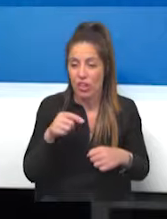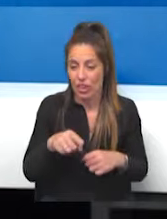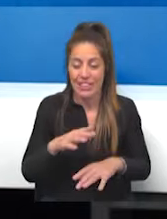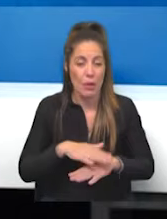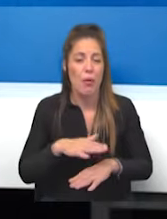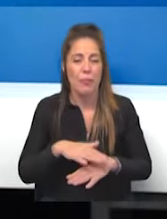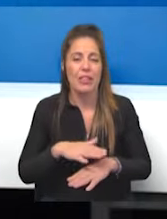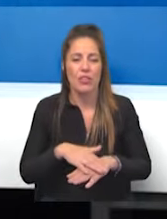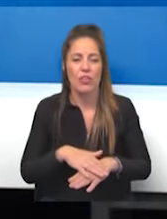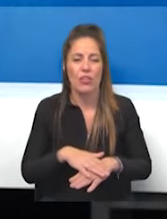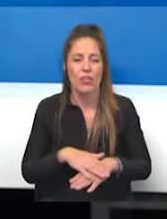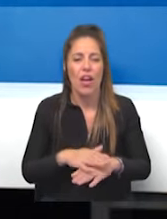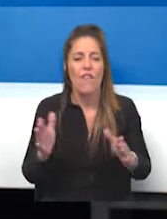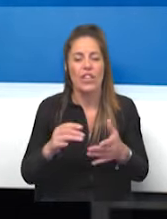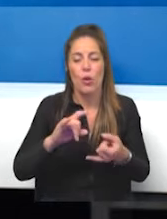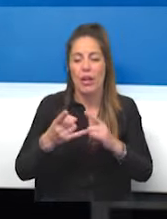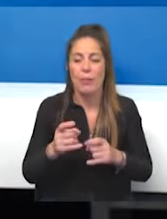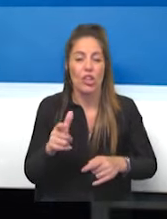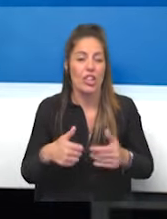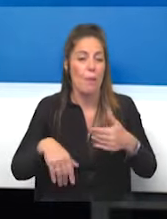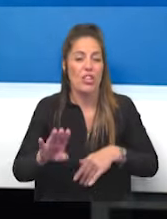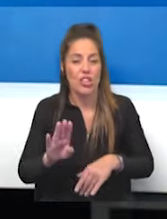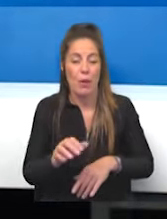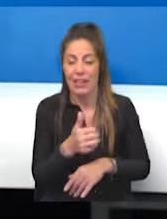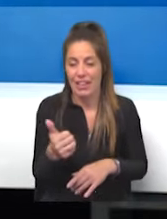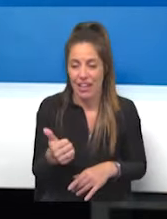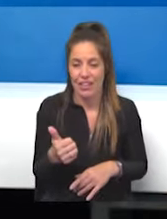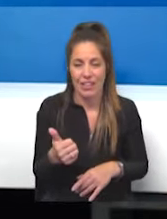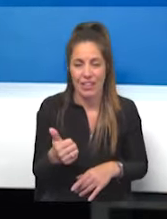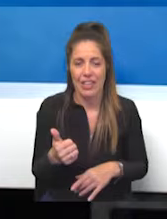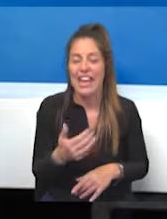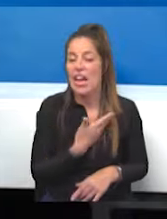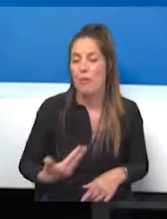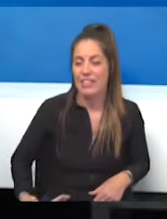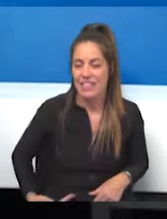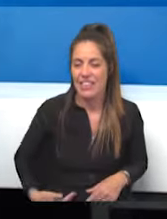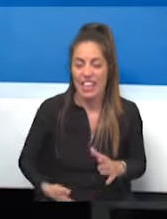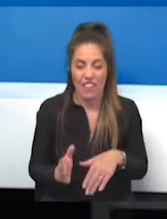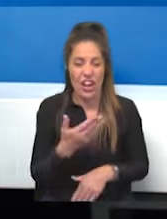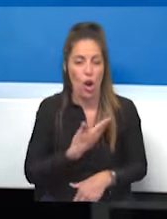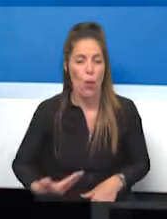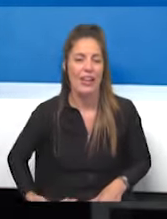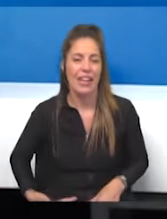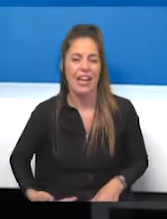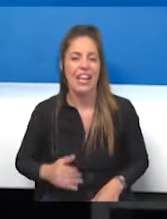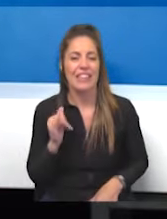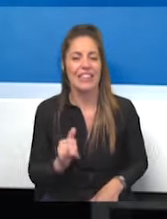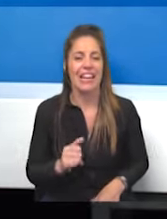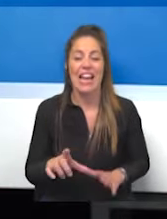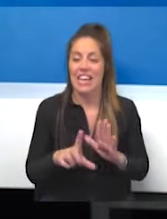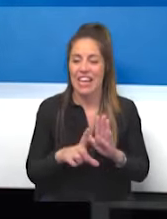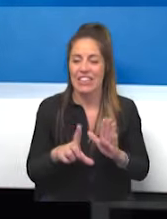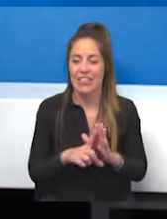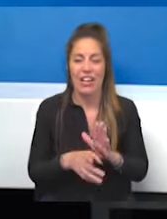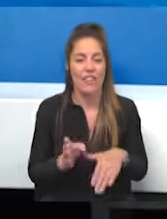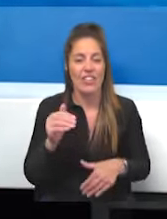instancia ante un parlamento que no tiene mayoría para el que gane que el presidente que va a gobernar esa circunstancia tenga la legitimidad que